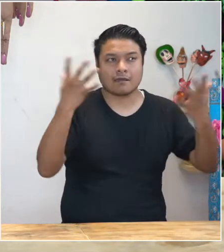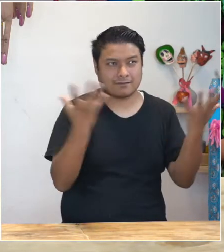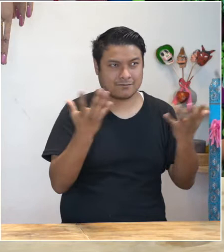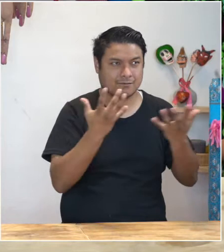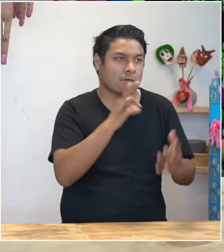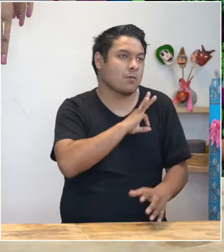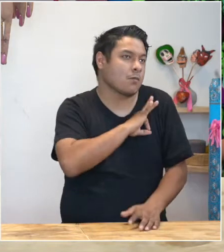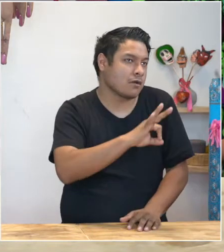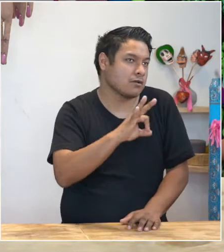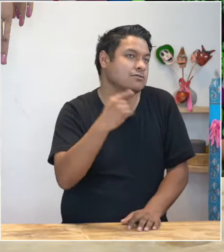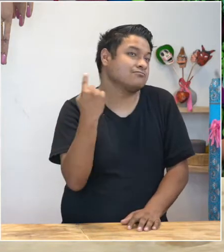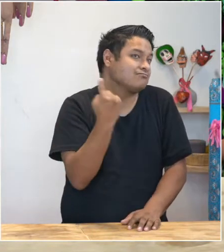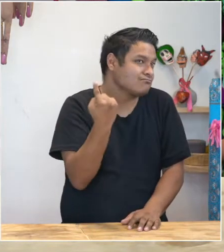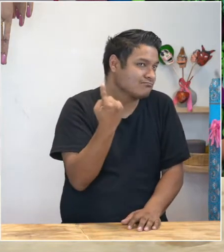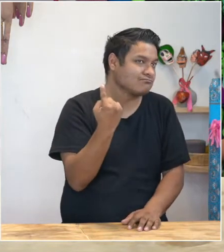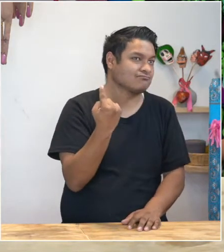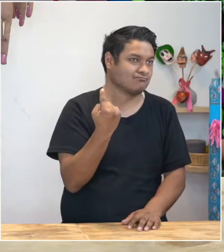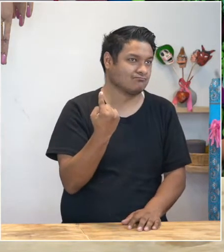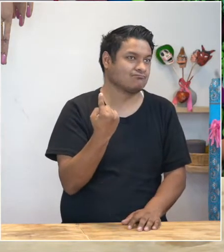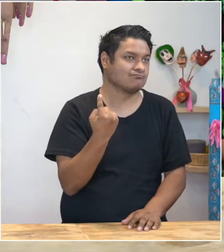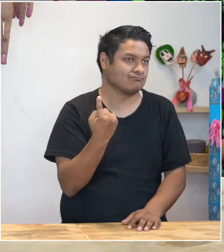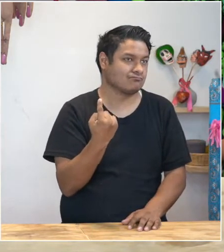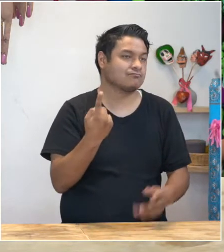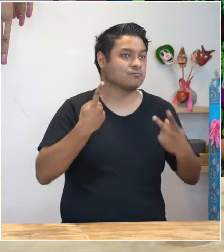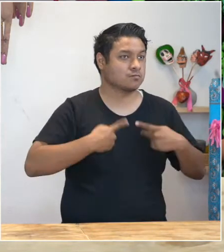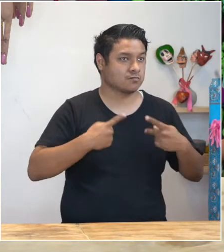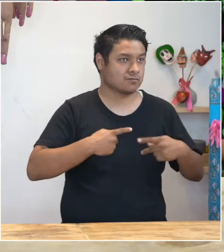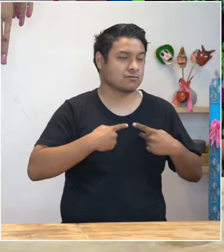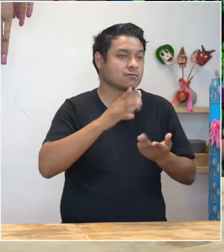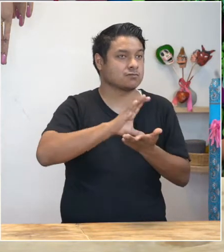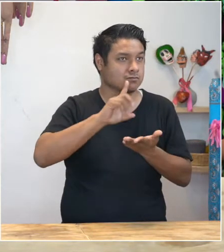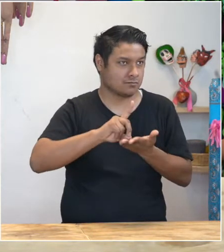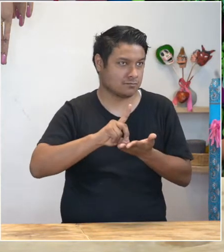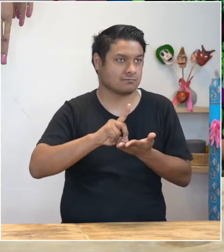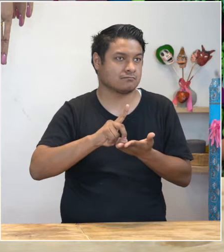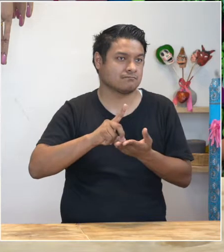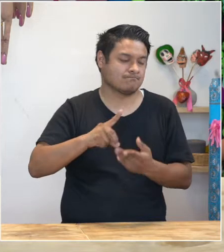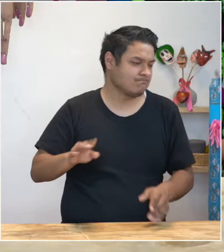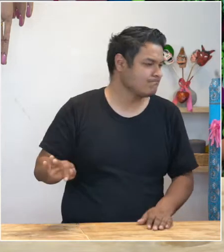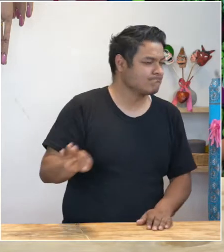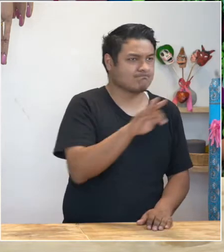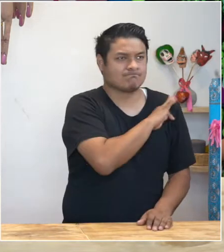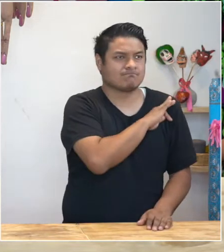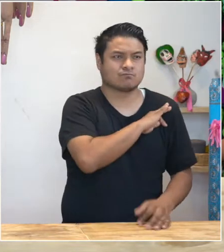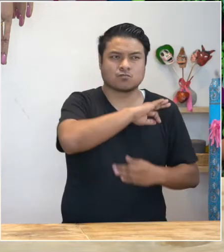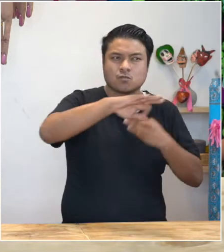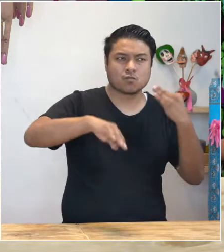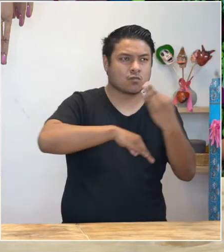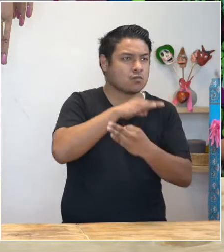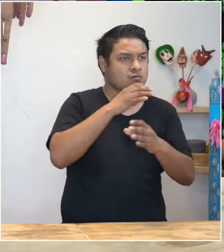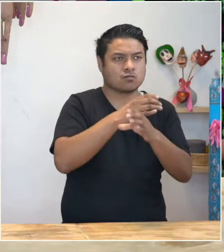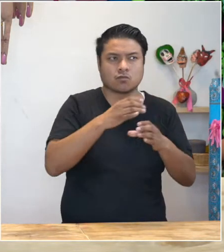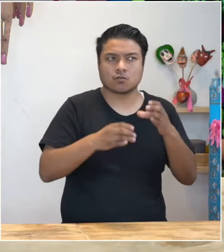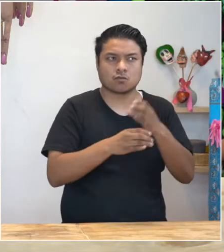alguna discapacidad puede hacer, qué la población diversa puede hacer. Y después de eso, ahora sí, enfocarnos en